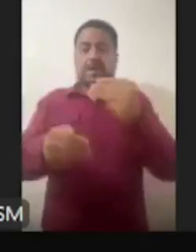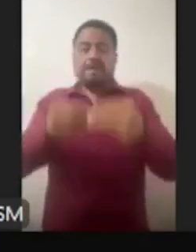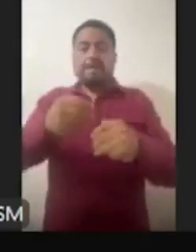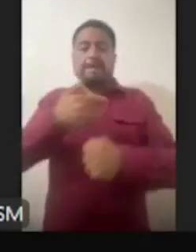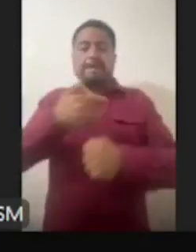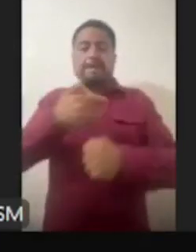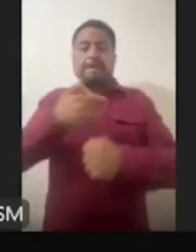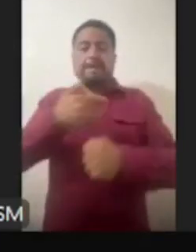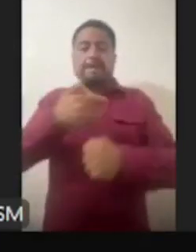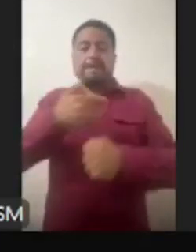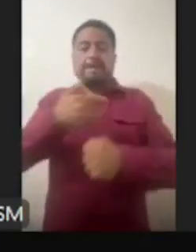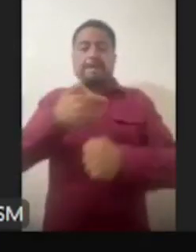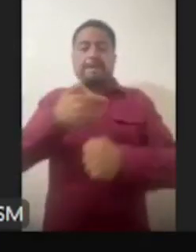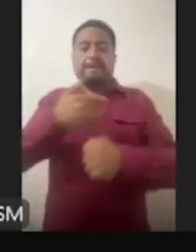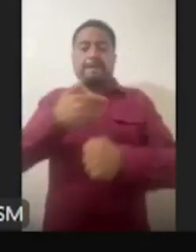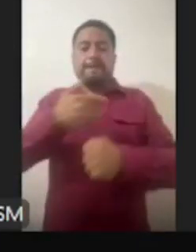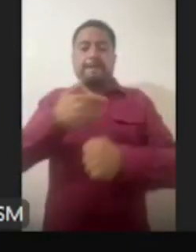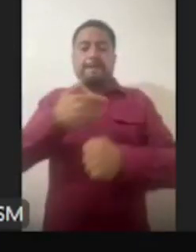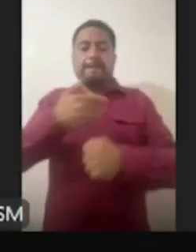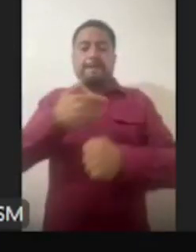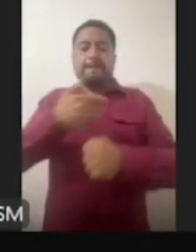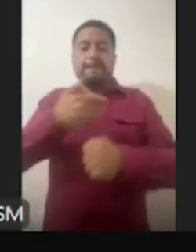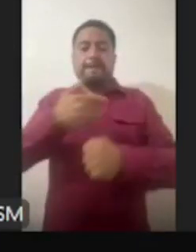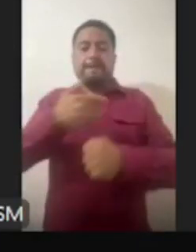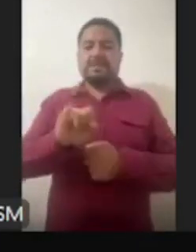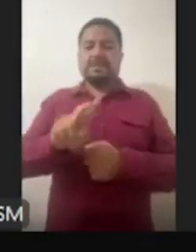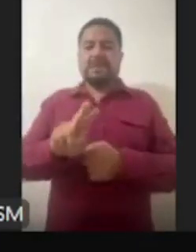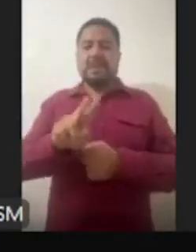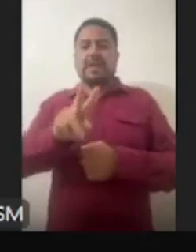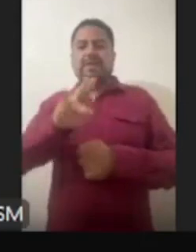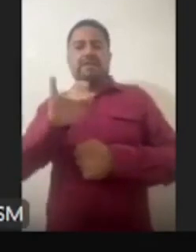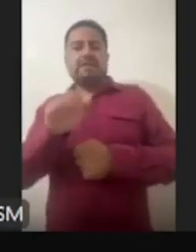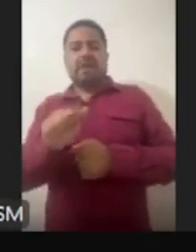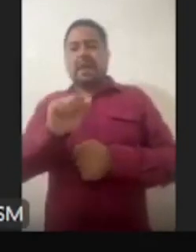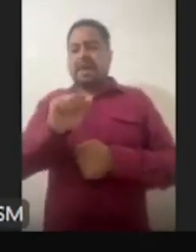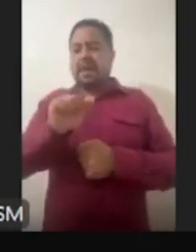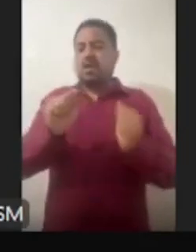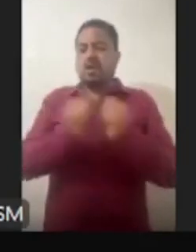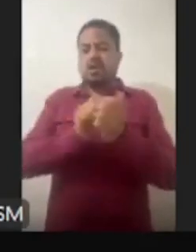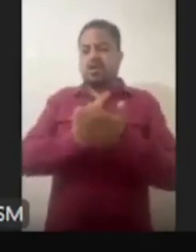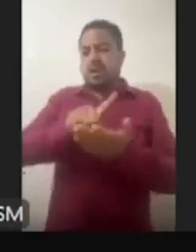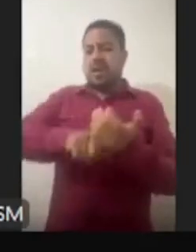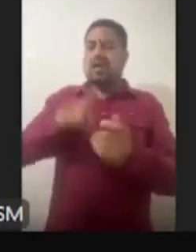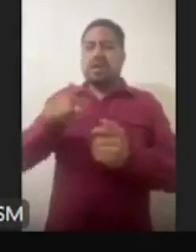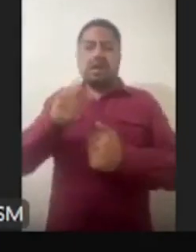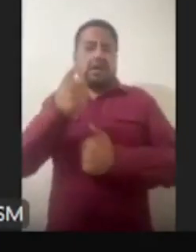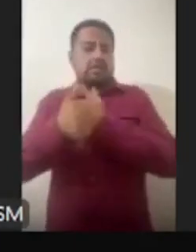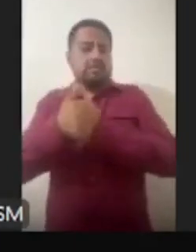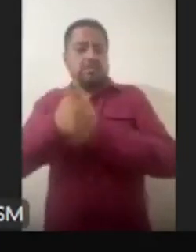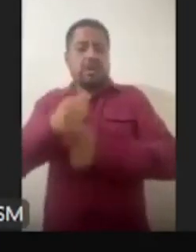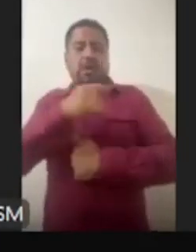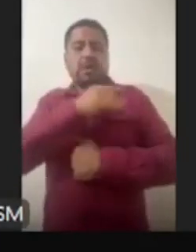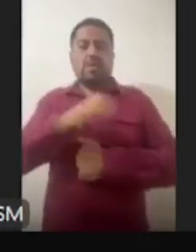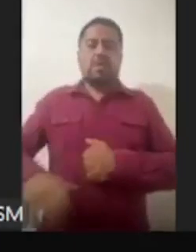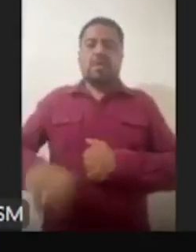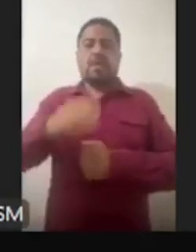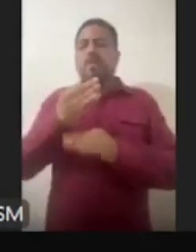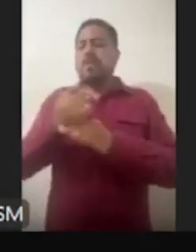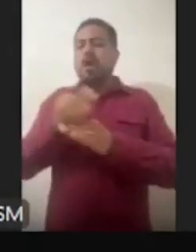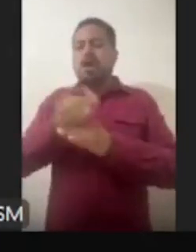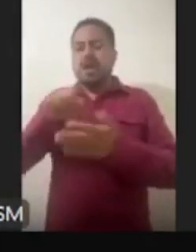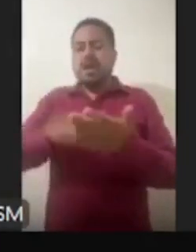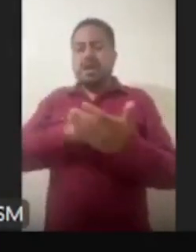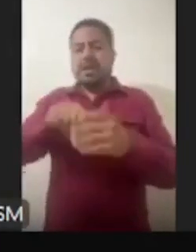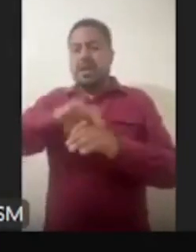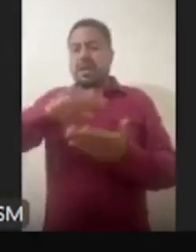promovido por la ciudadana Silvia Alemán Mundo por propio derecho y en su carácter de aspirante de Morena para la candidatura local por mayoría relativa en contra del